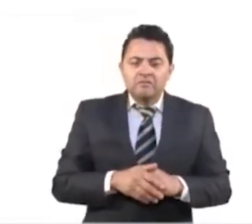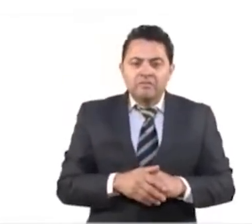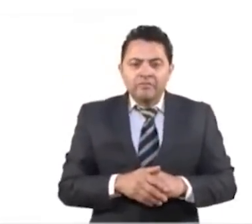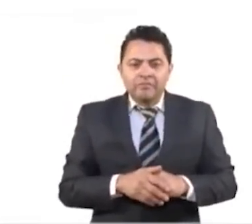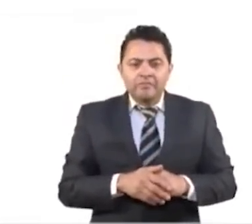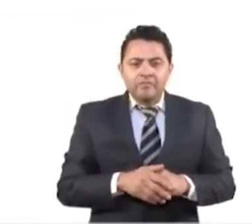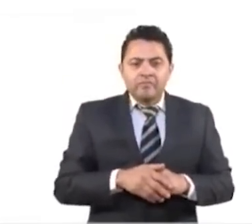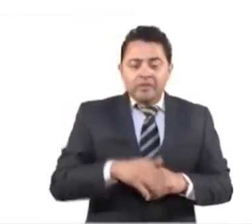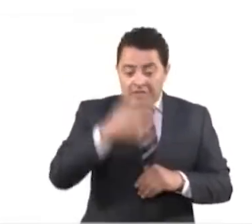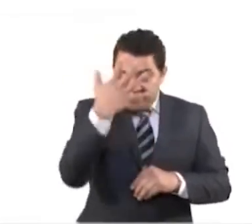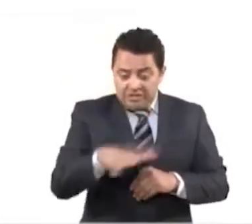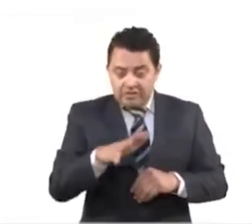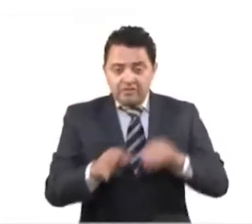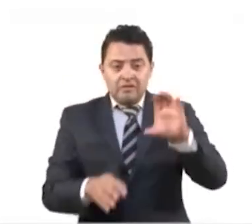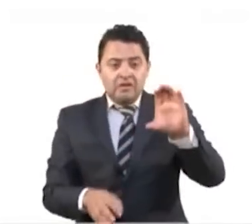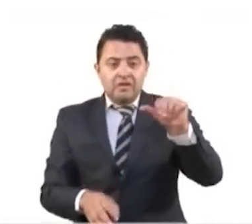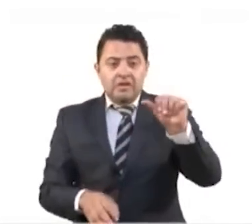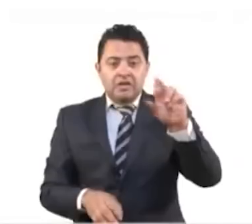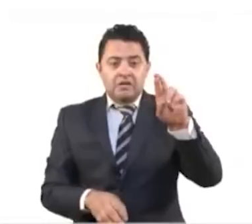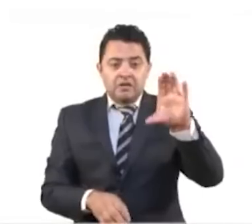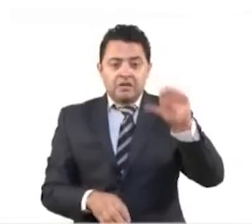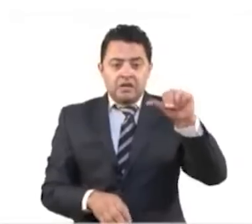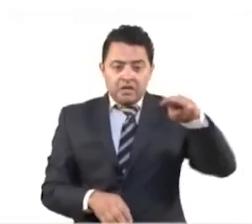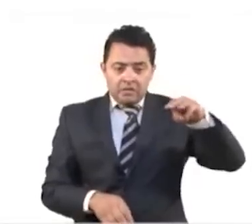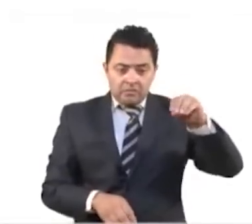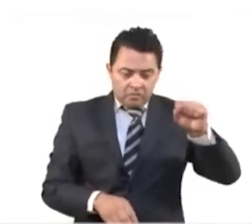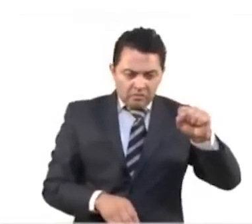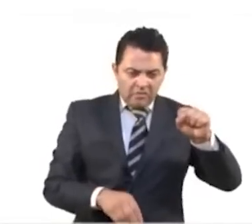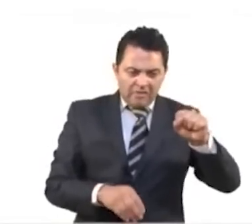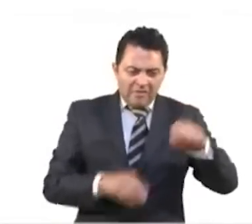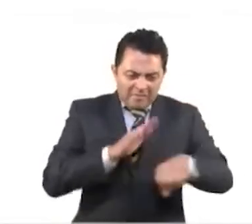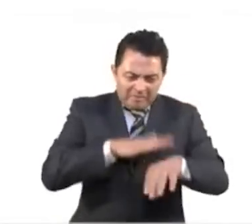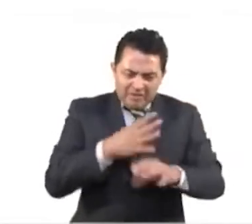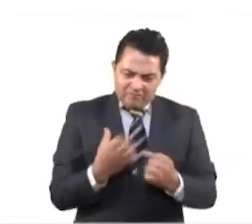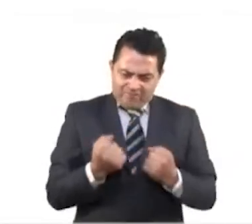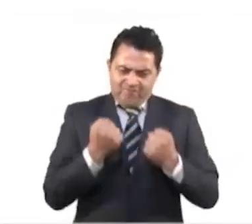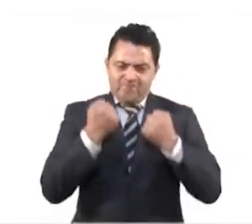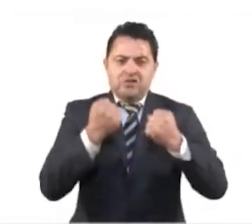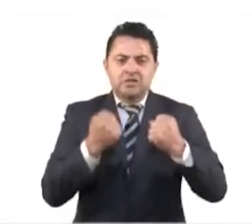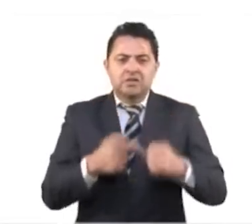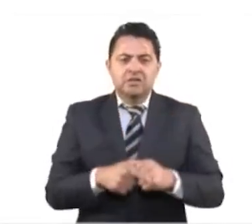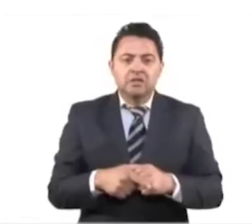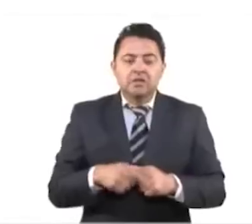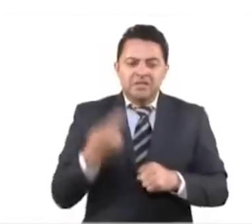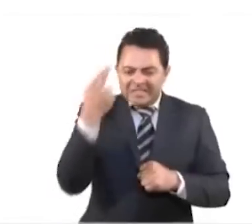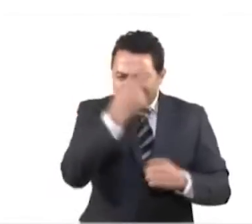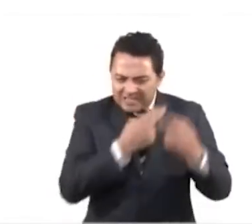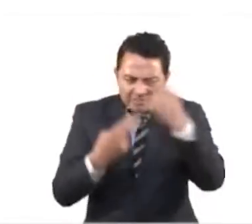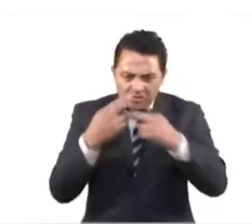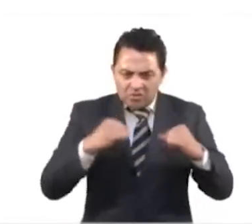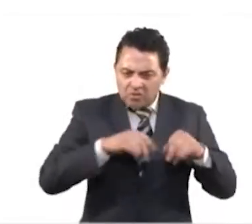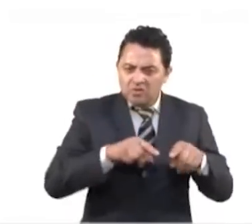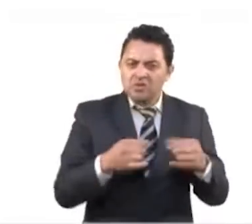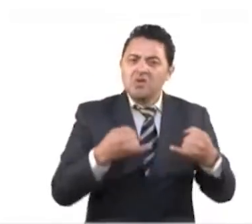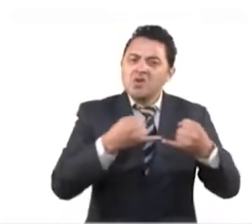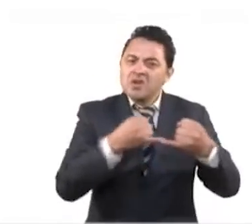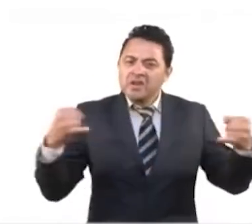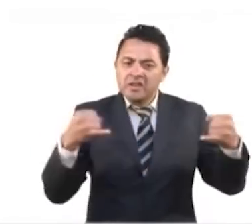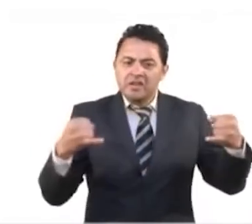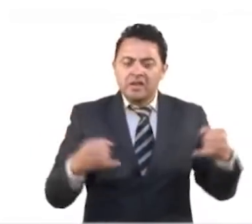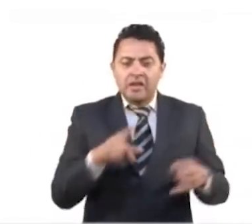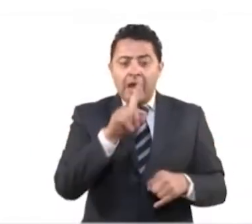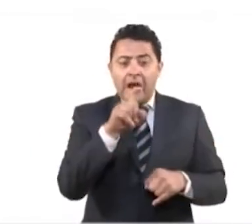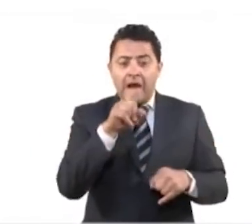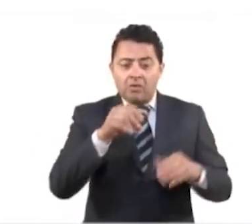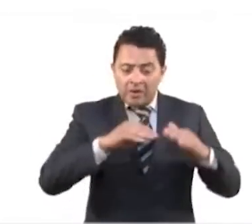los 70 cárcamos que ya existían se reforzaron con sistemas de bombeo, se revisó toda la línea de drenaje y